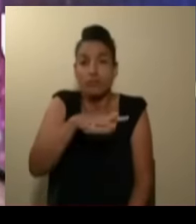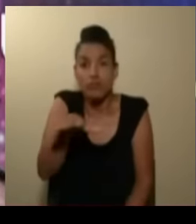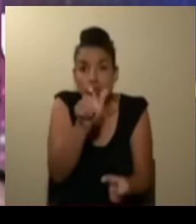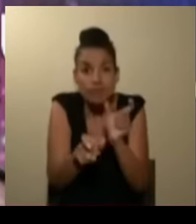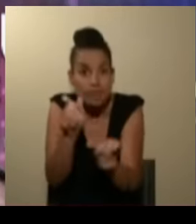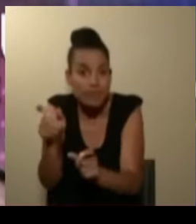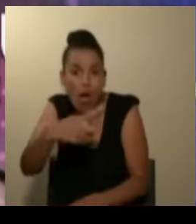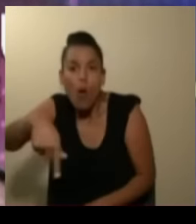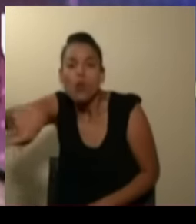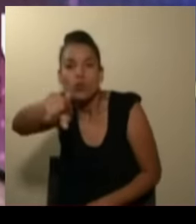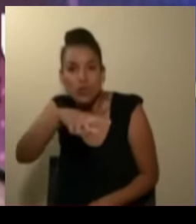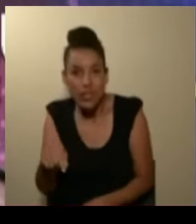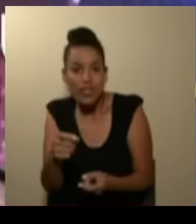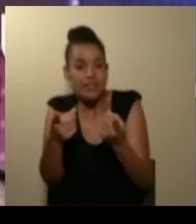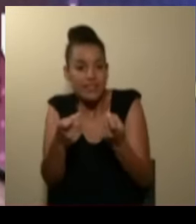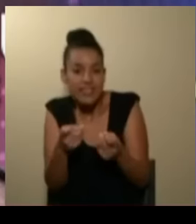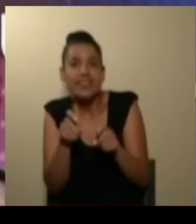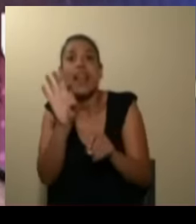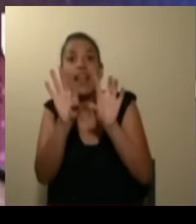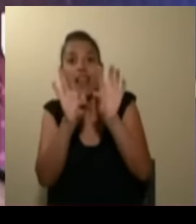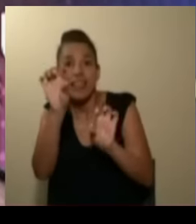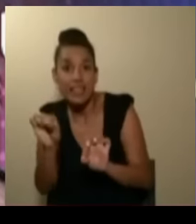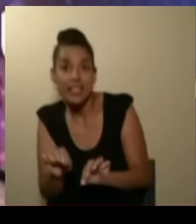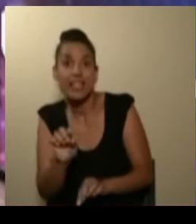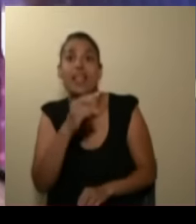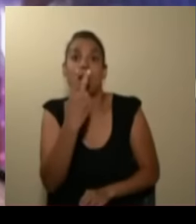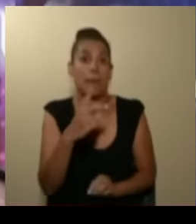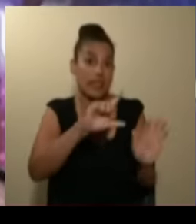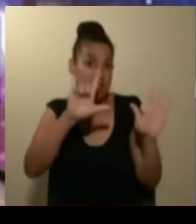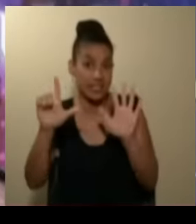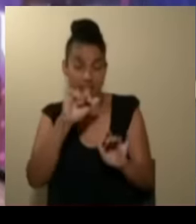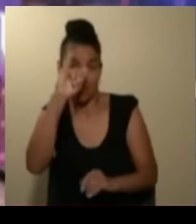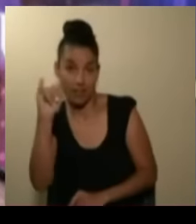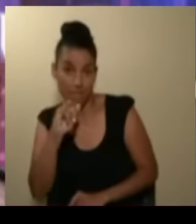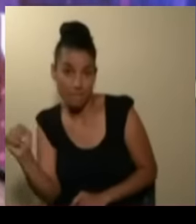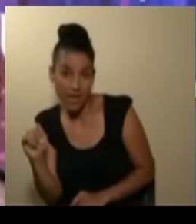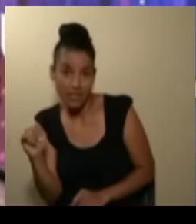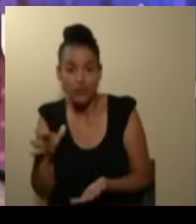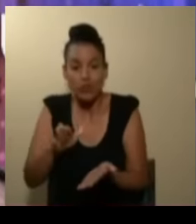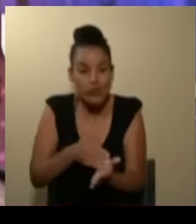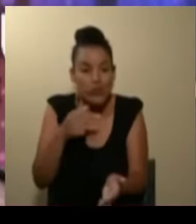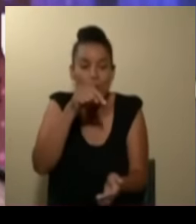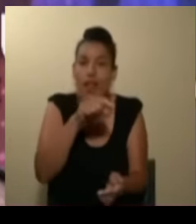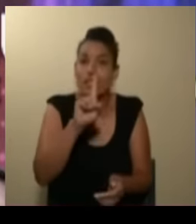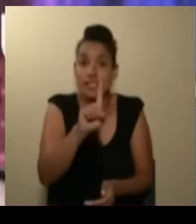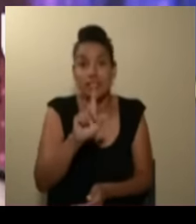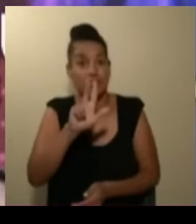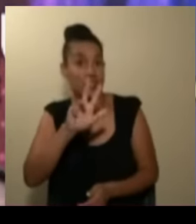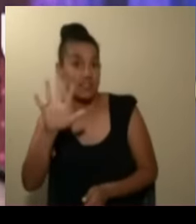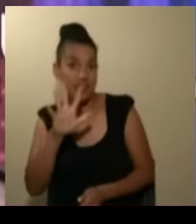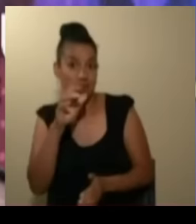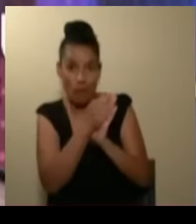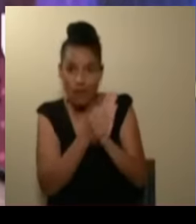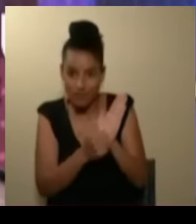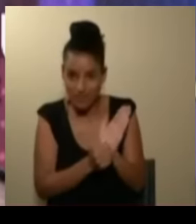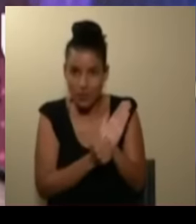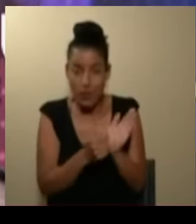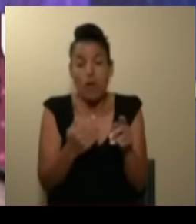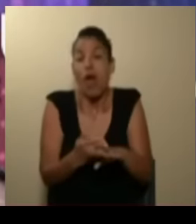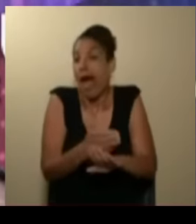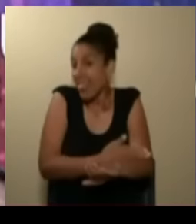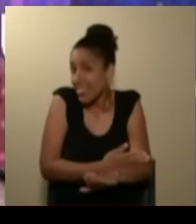que decidir el 27 de marzo sobre estos artículos y lo tienen que hacer con información, con